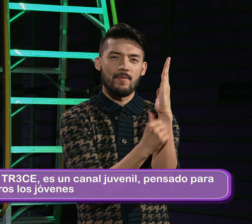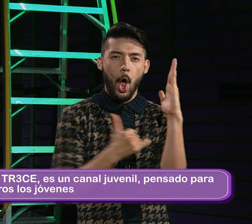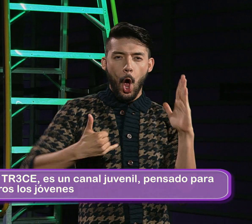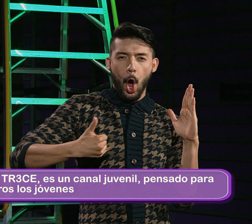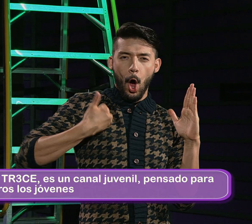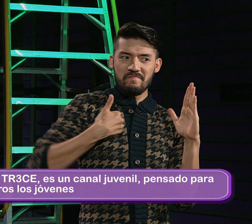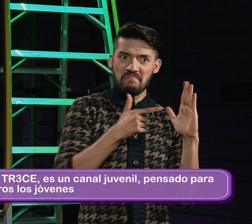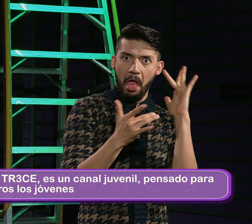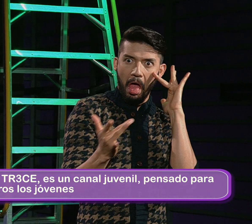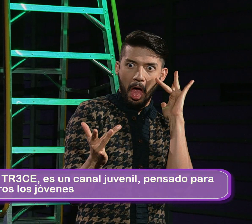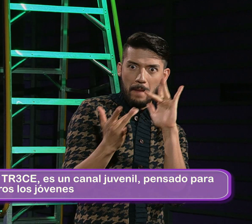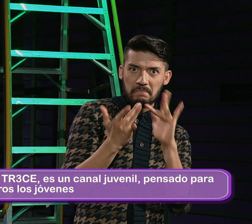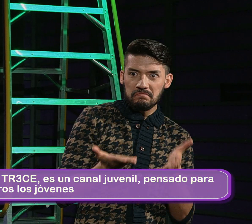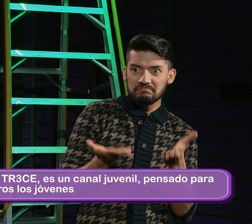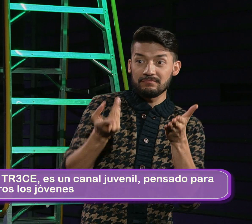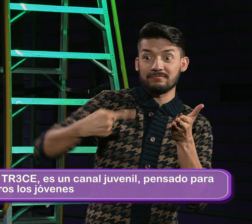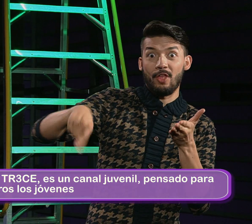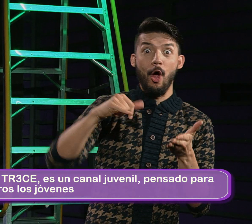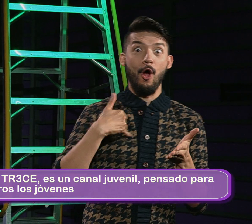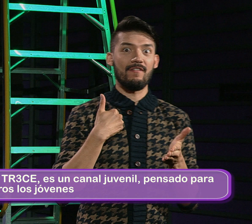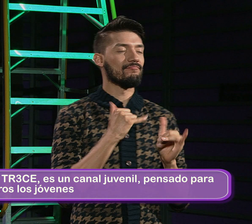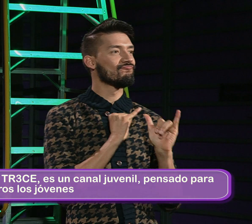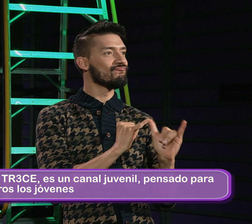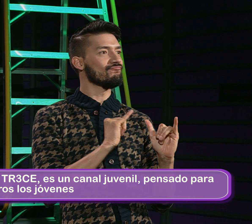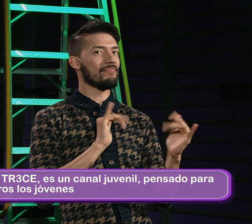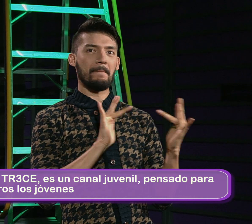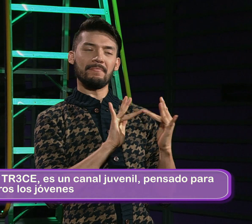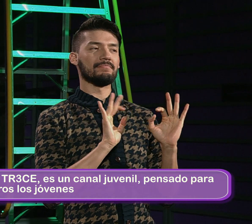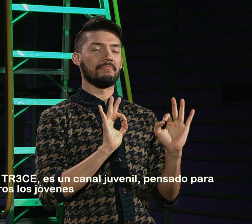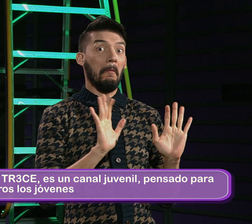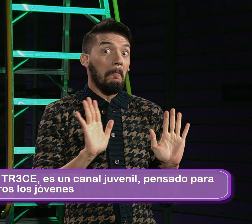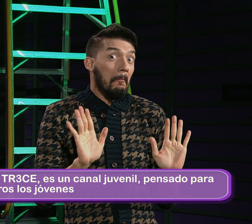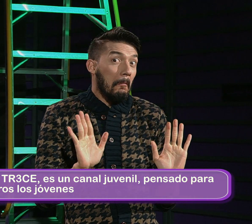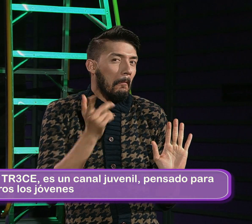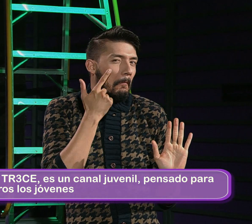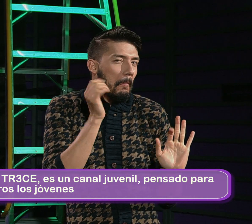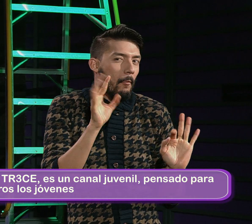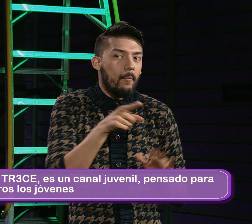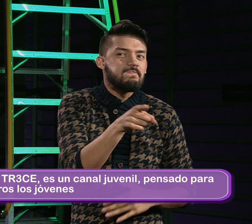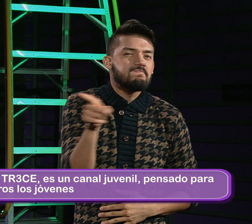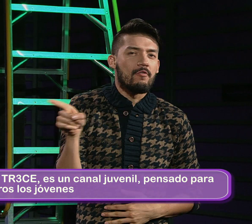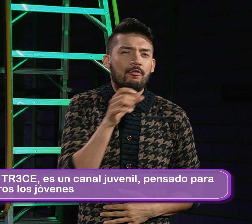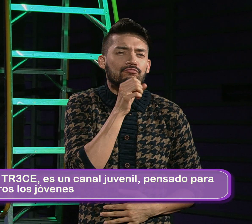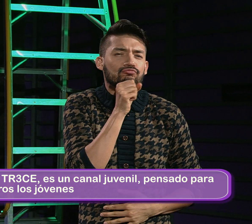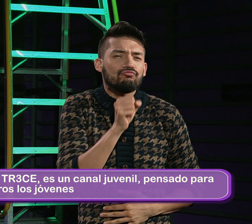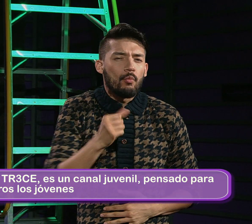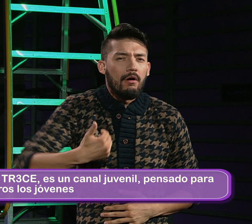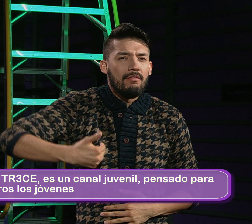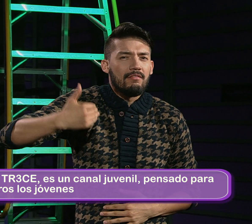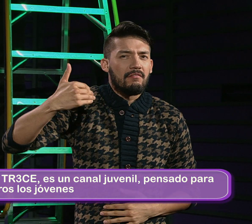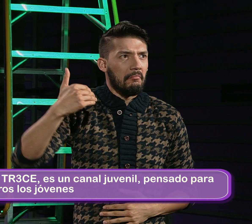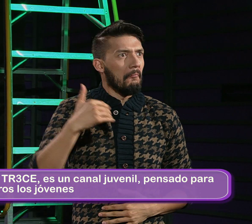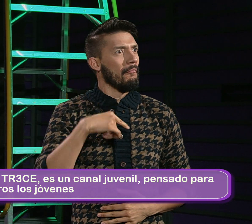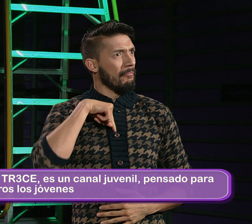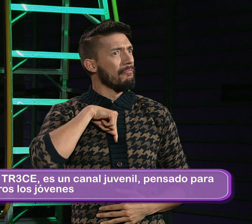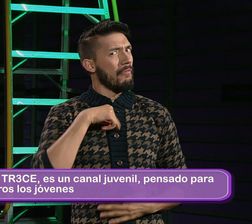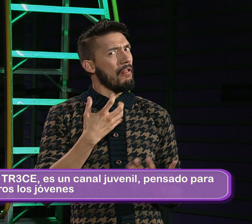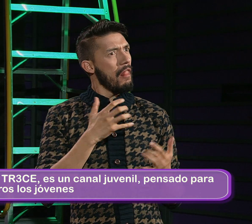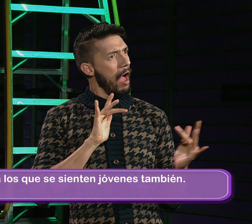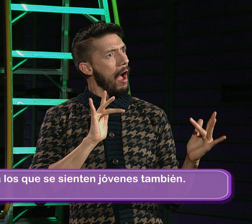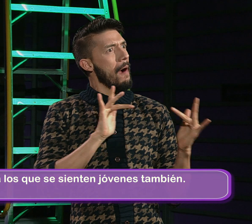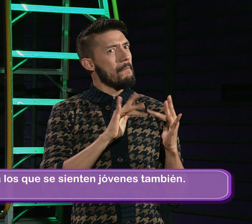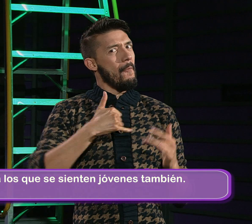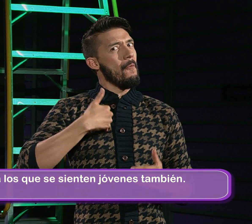Canal Trece es un canal juvenil, pensado para nosotros los jóvenes y